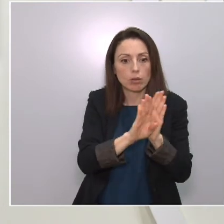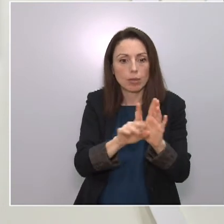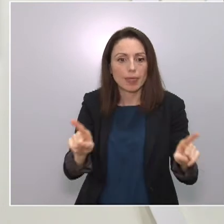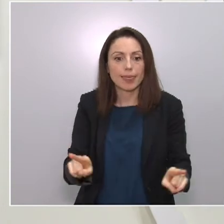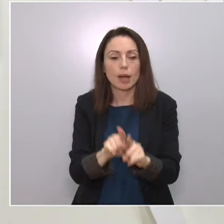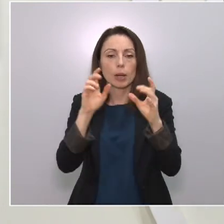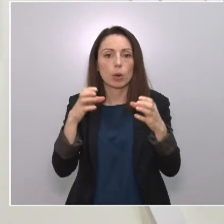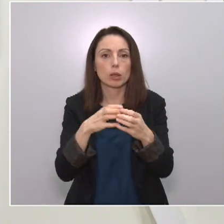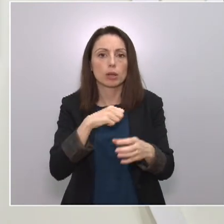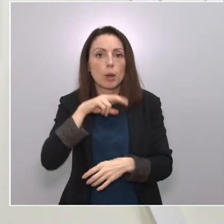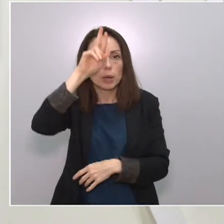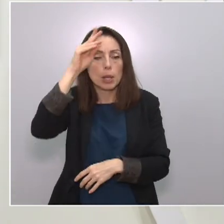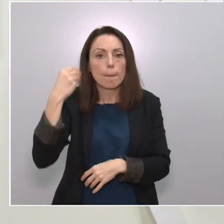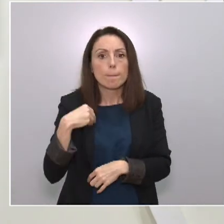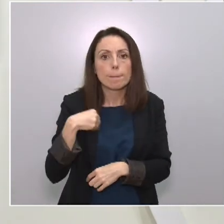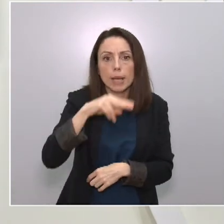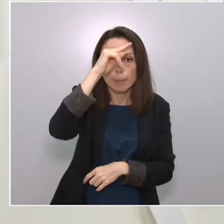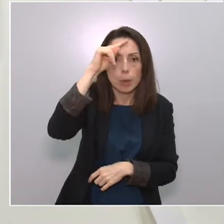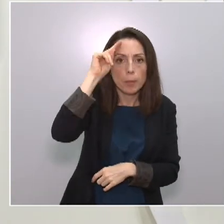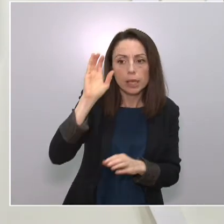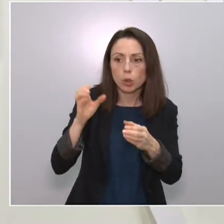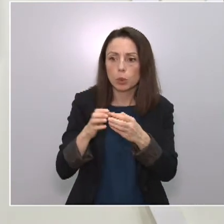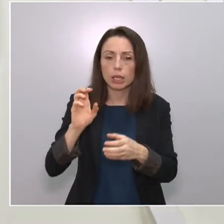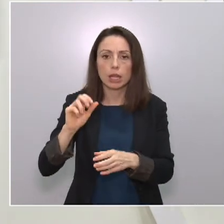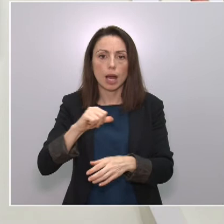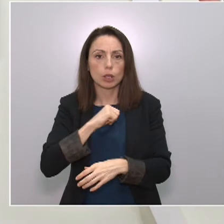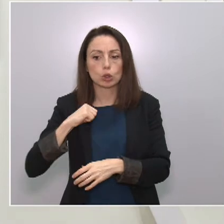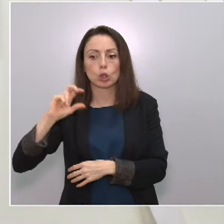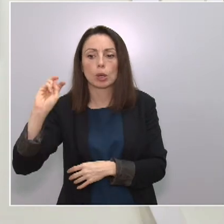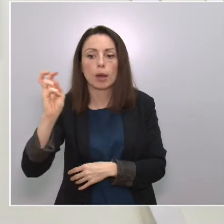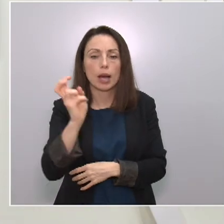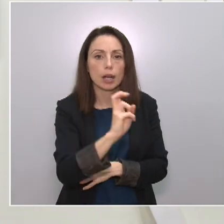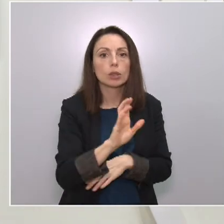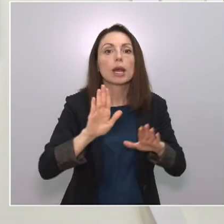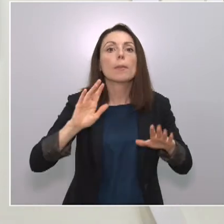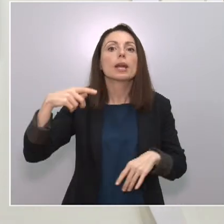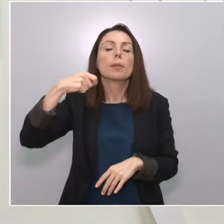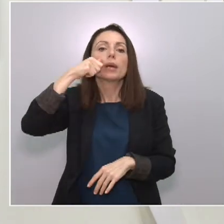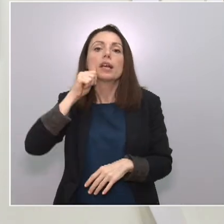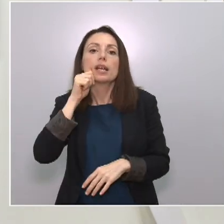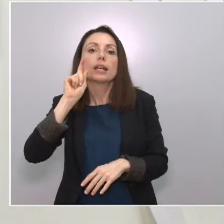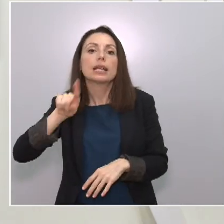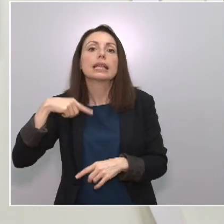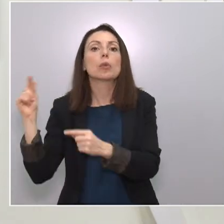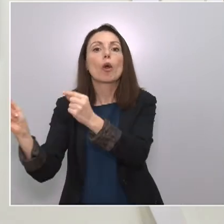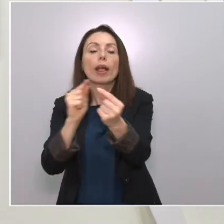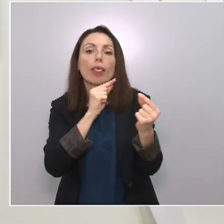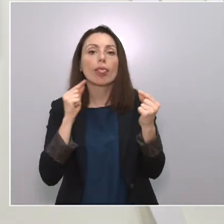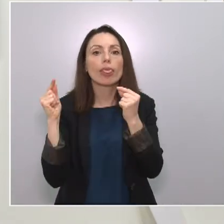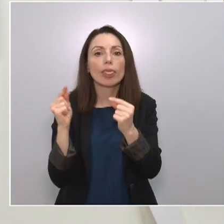Me preocupa lo mismo la Comunidad de Madrid que cualquier otra comunidad autónoma. Aunque el presidente del Gobierno en sus debates